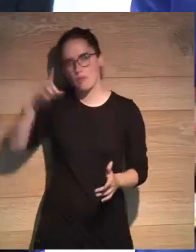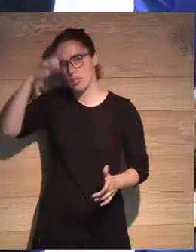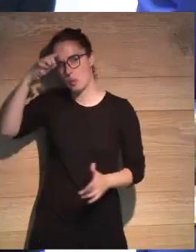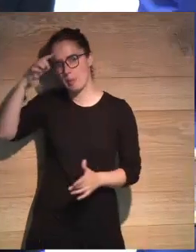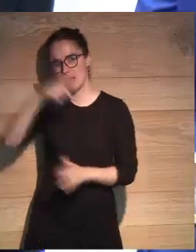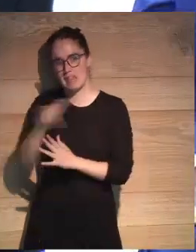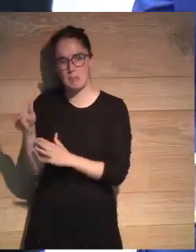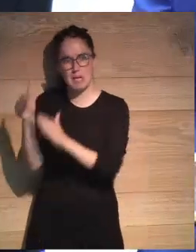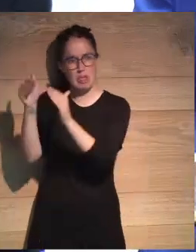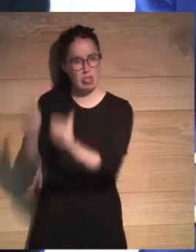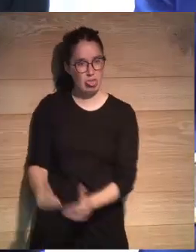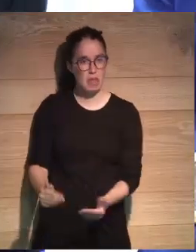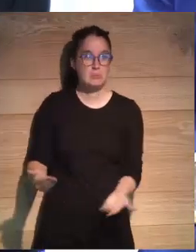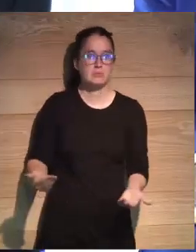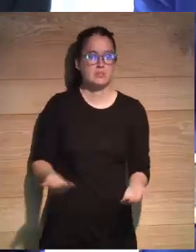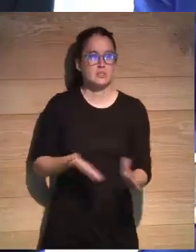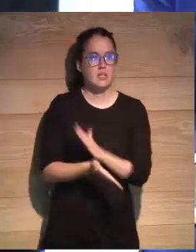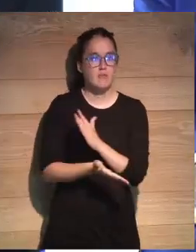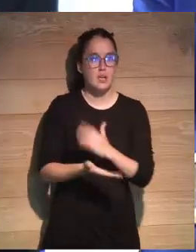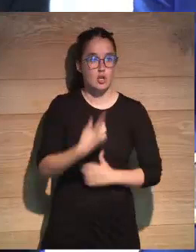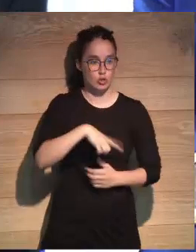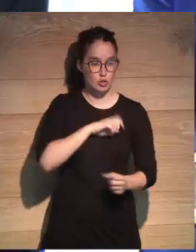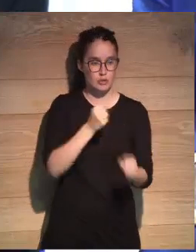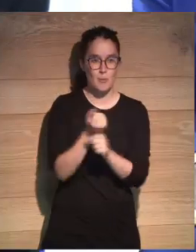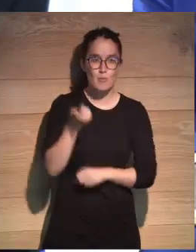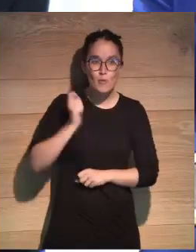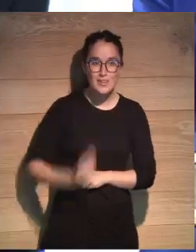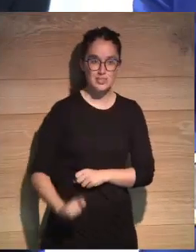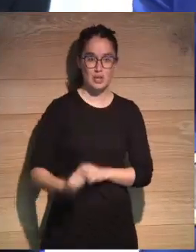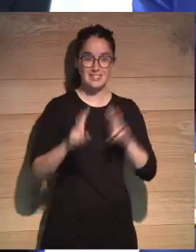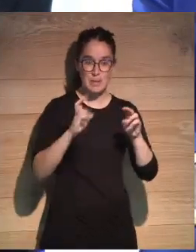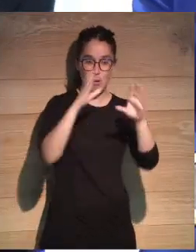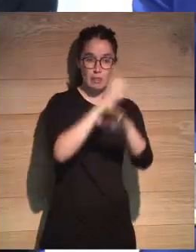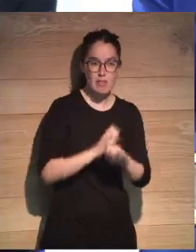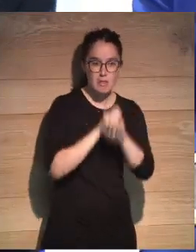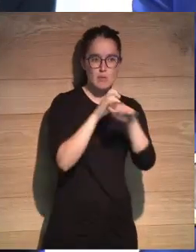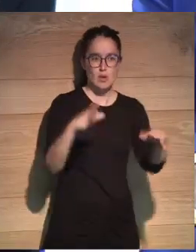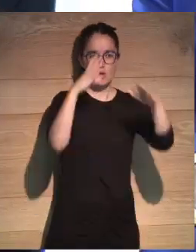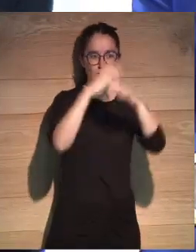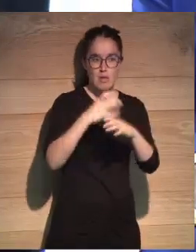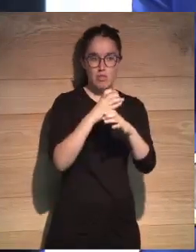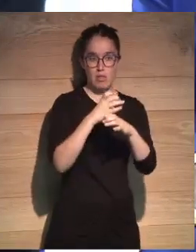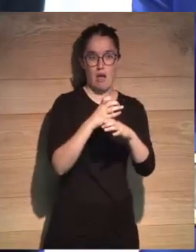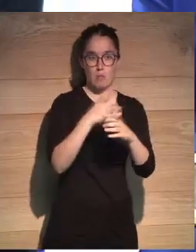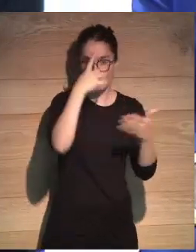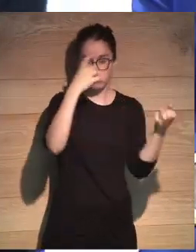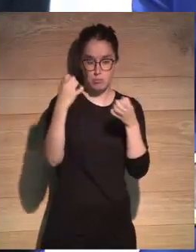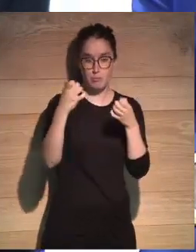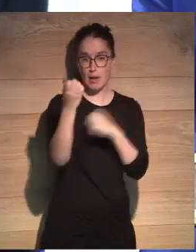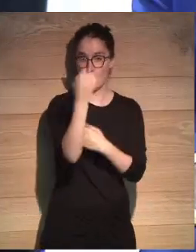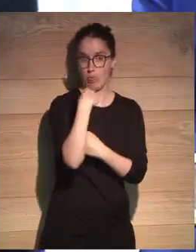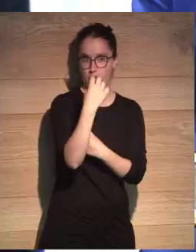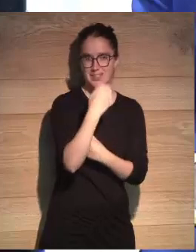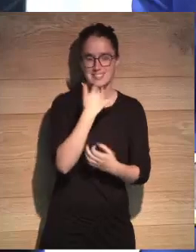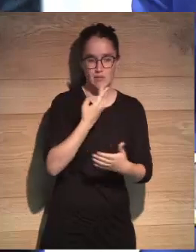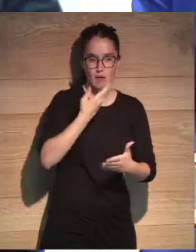documentales. Pues algo estamos haciendo mal los que nos dedicamos a todo eso, para que no nos escuchen. Es decir,